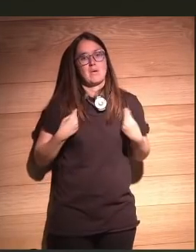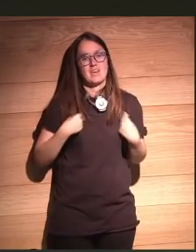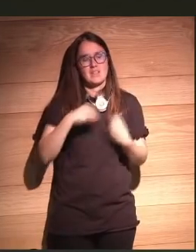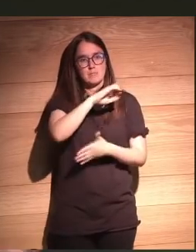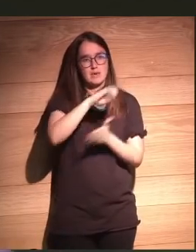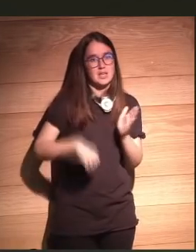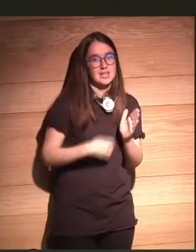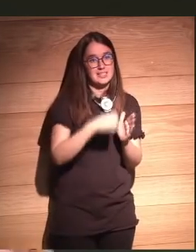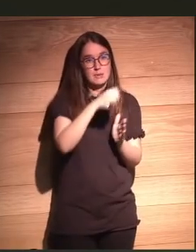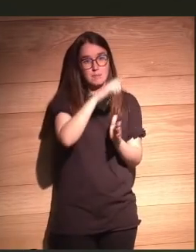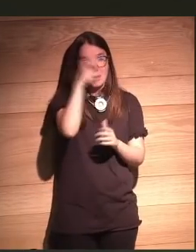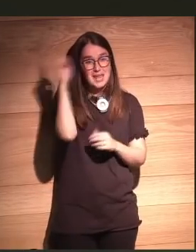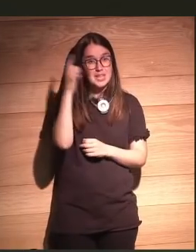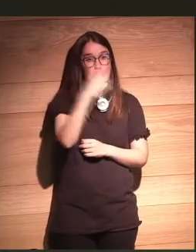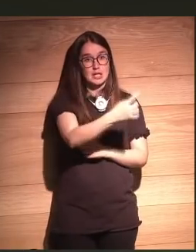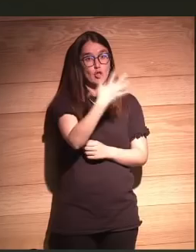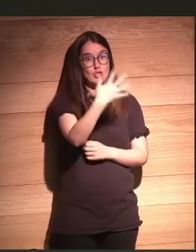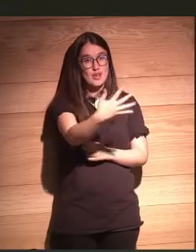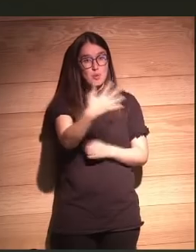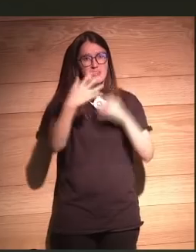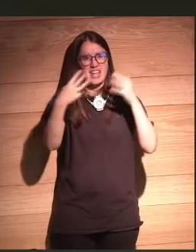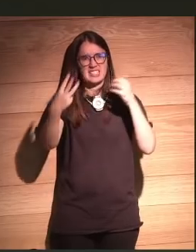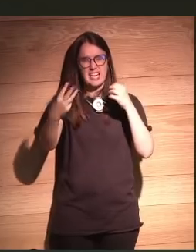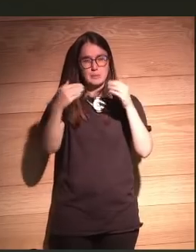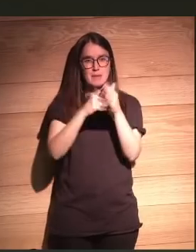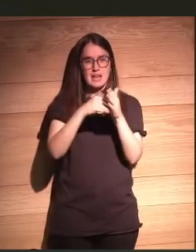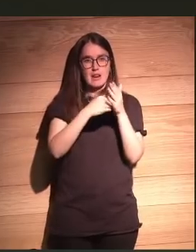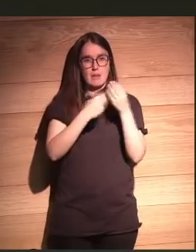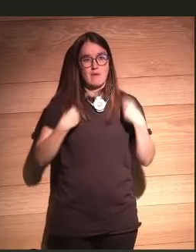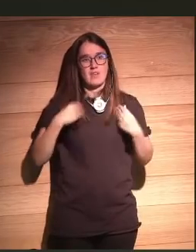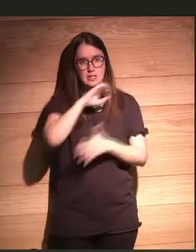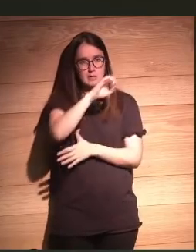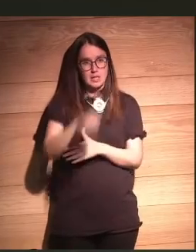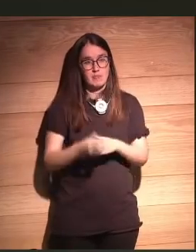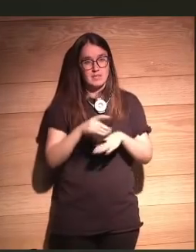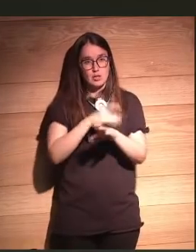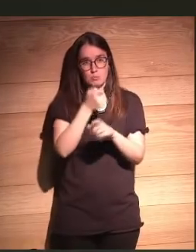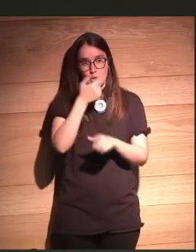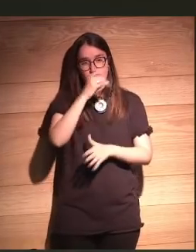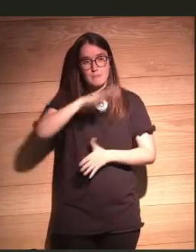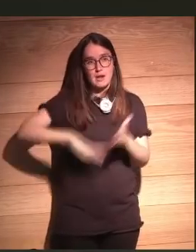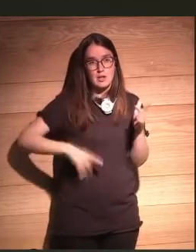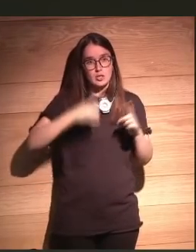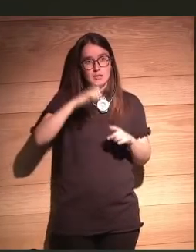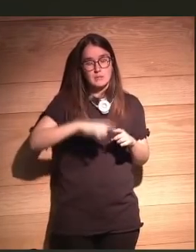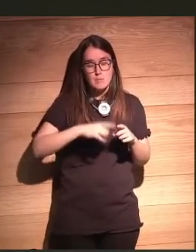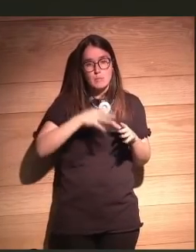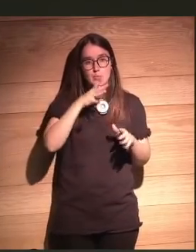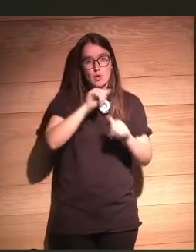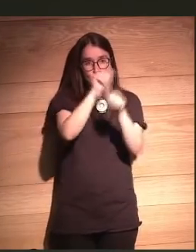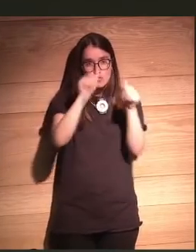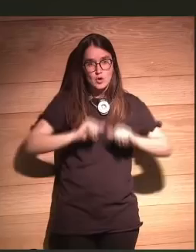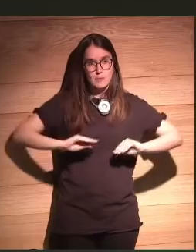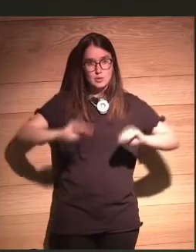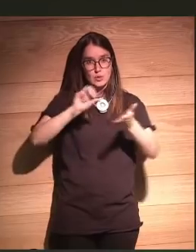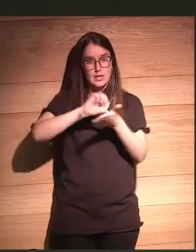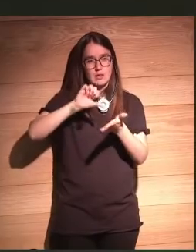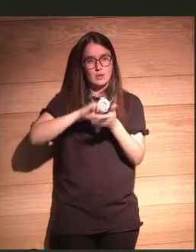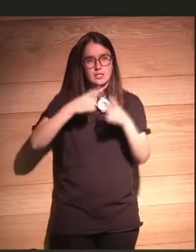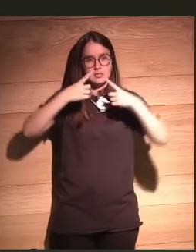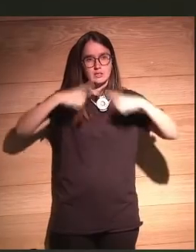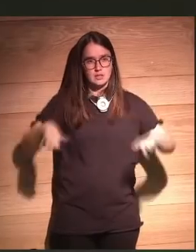Capital 153.000 viviendas vacías. Como es de los pocos datos que tenemos. Es verdad que en Barcelona, también por la propia distribución de la ciudad,